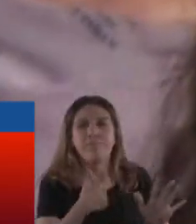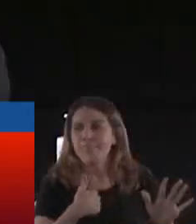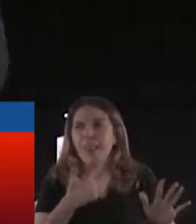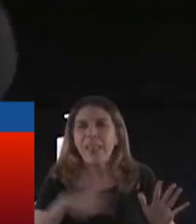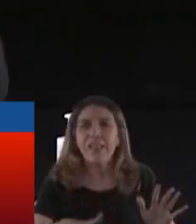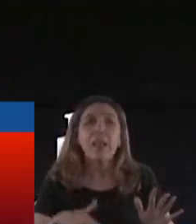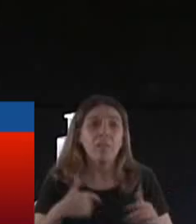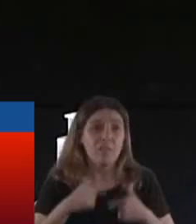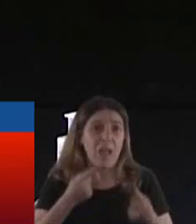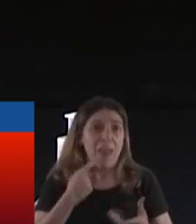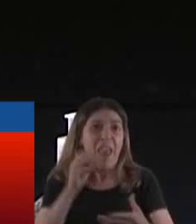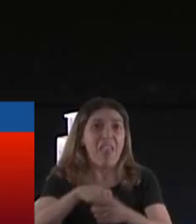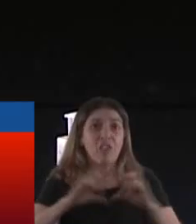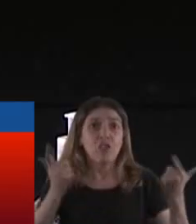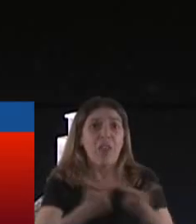donde a los hombres nos